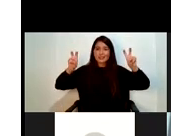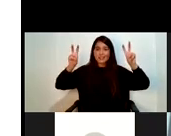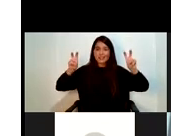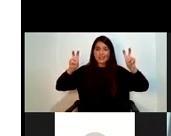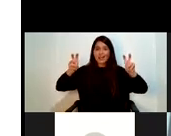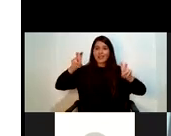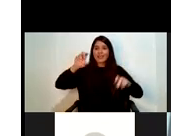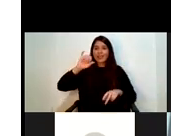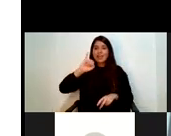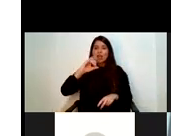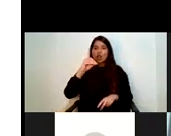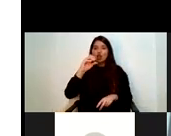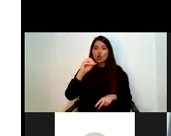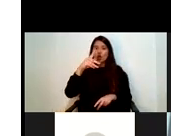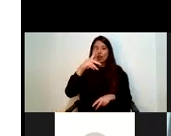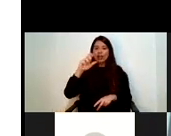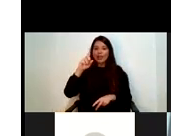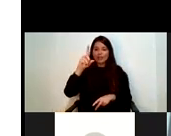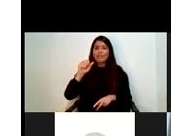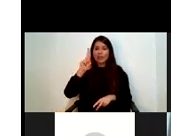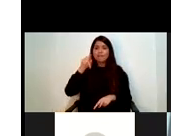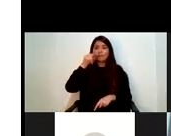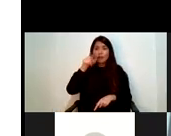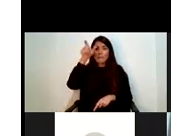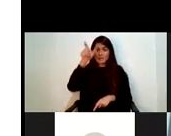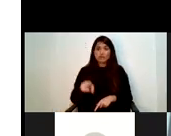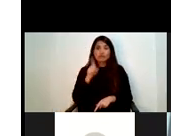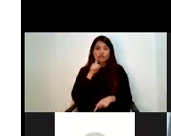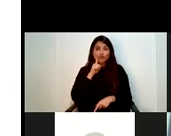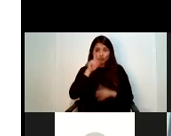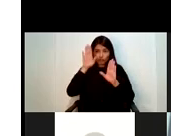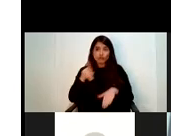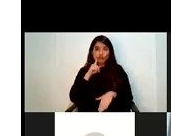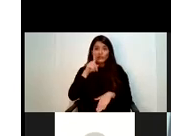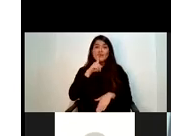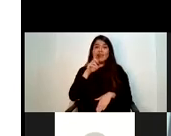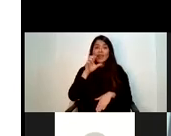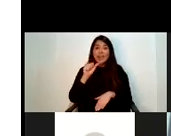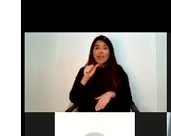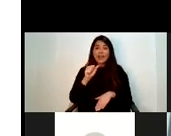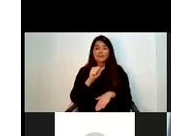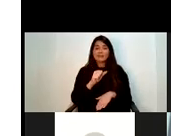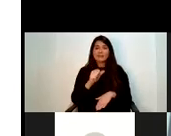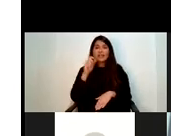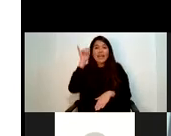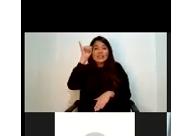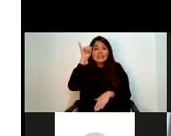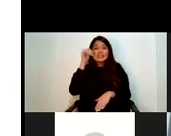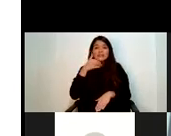Aido Kedar, es una persona dentro del espectro del autismo que creó este